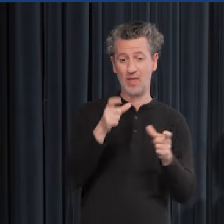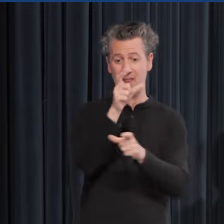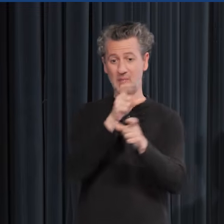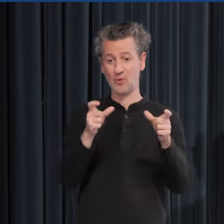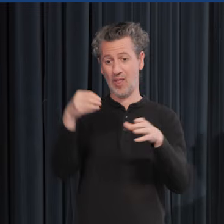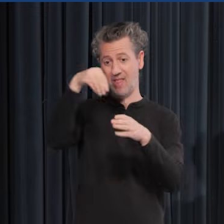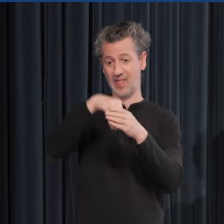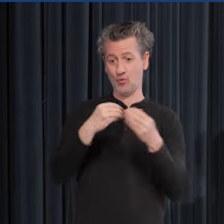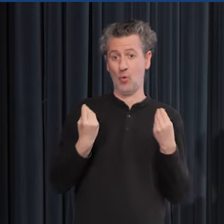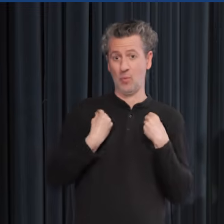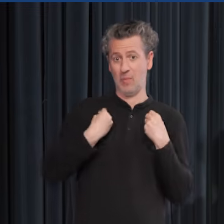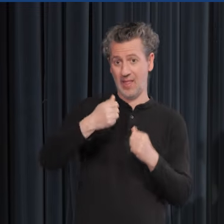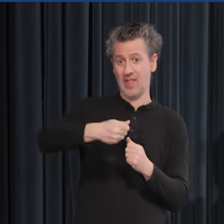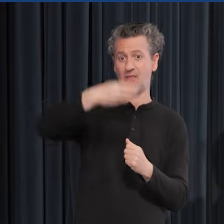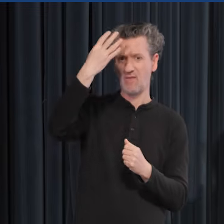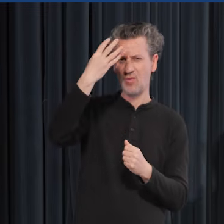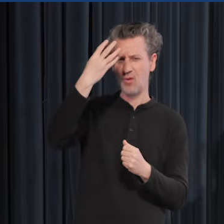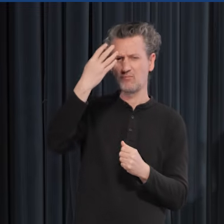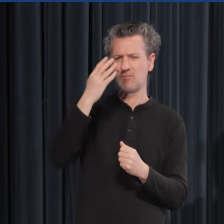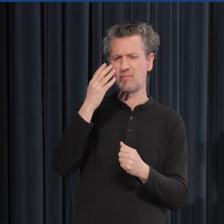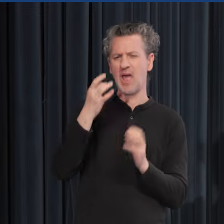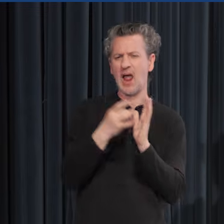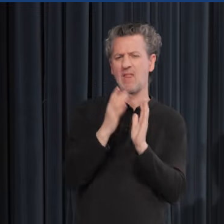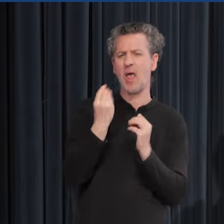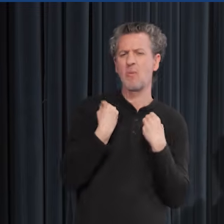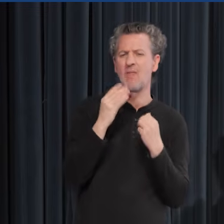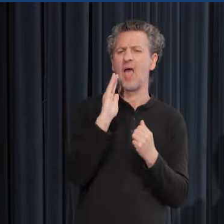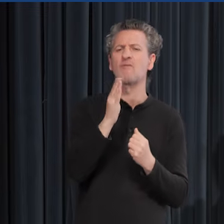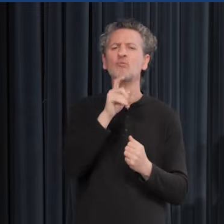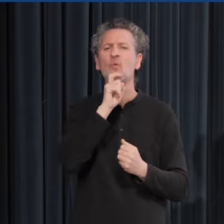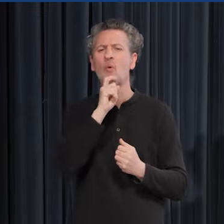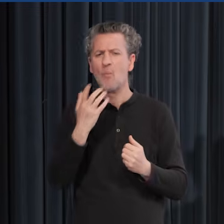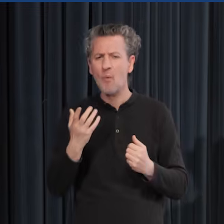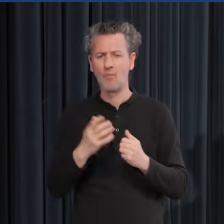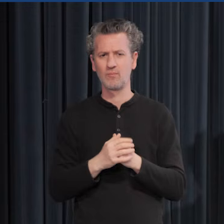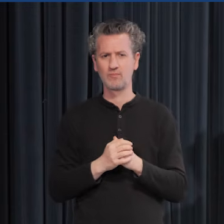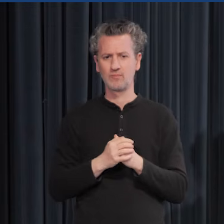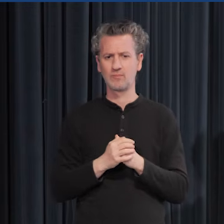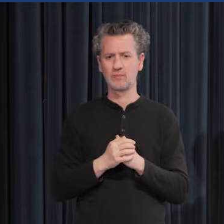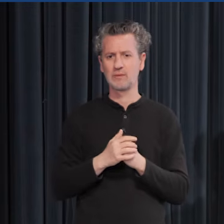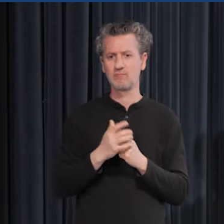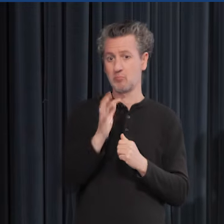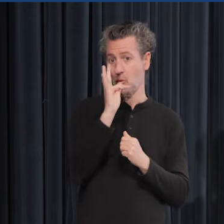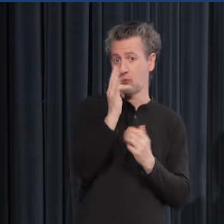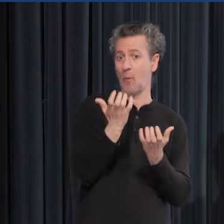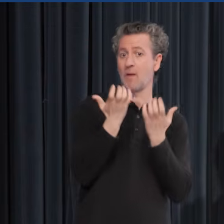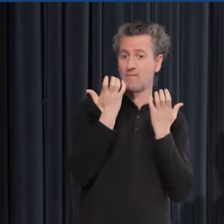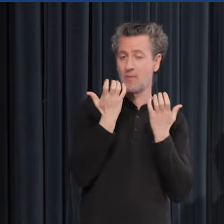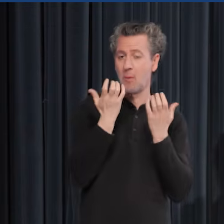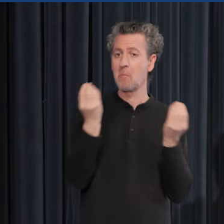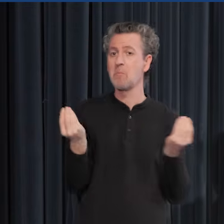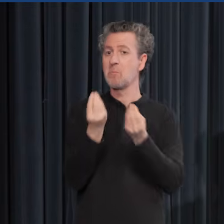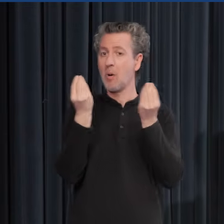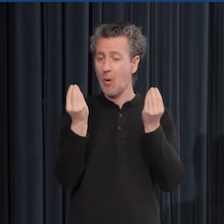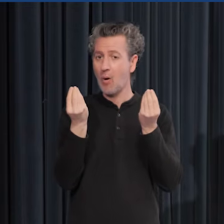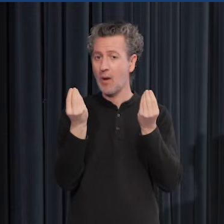los edificios, ¿no? La calidad del ambiente interior? Si esto también puede verse beneficiado, ¿no? En una mejora